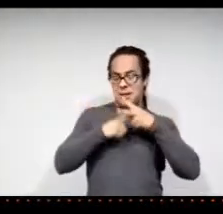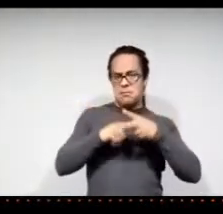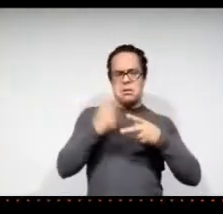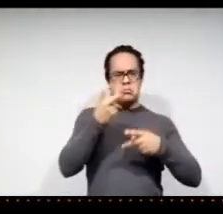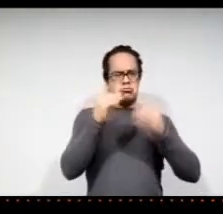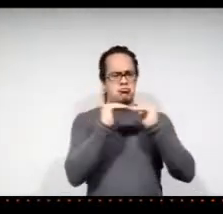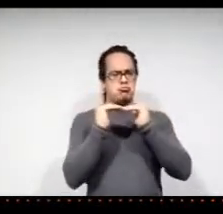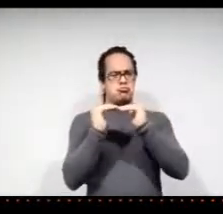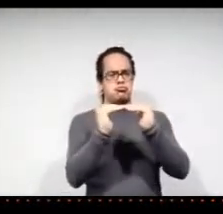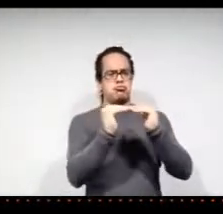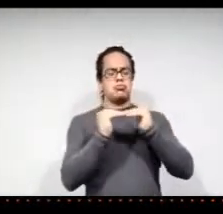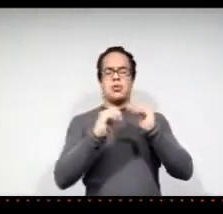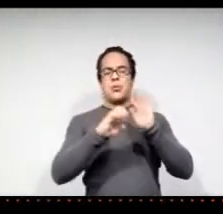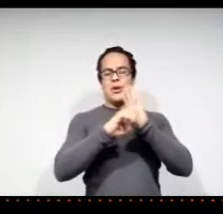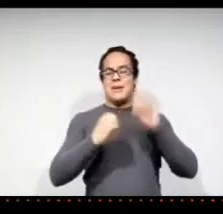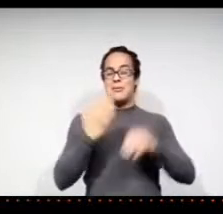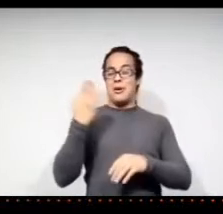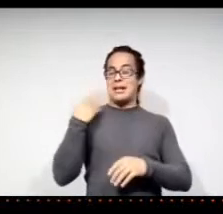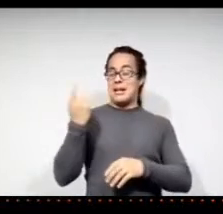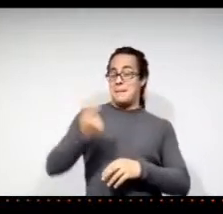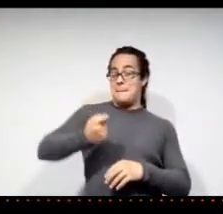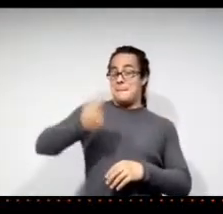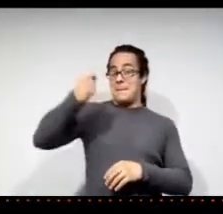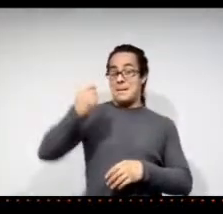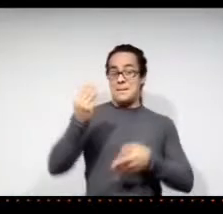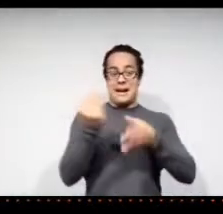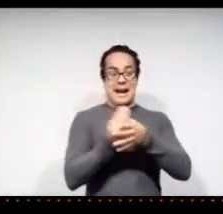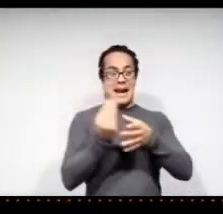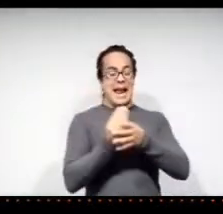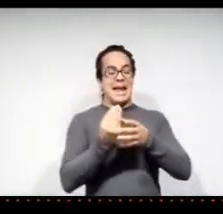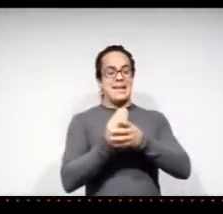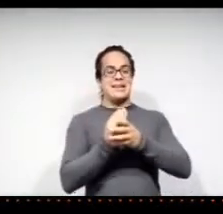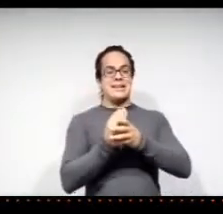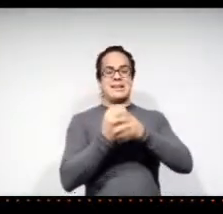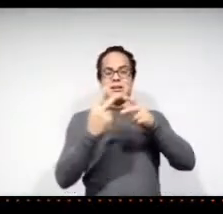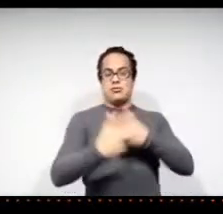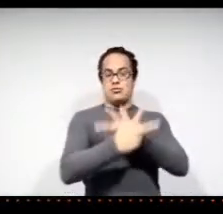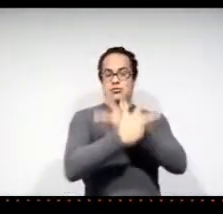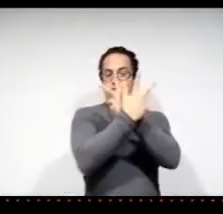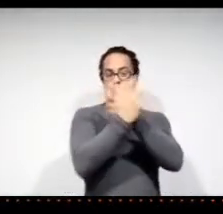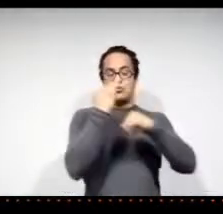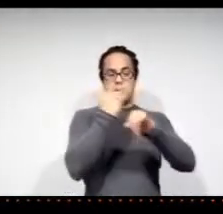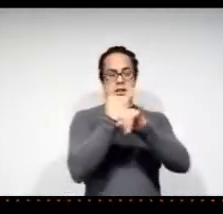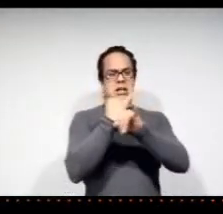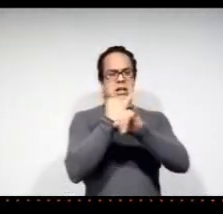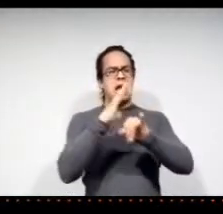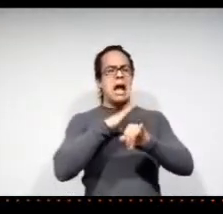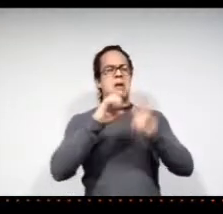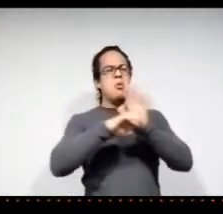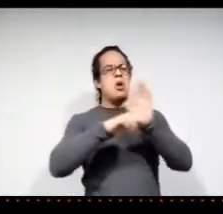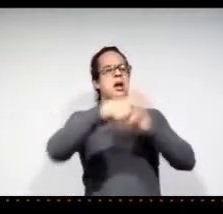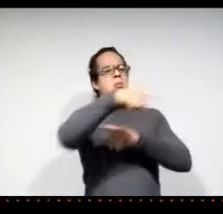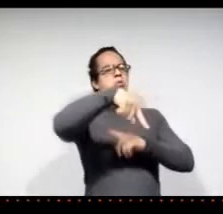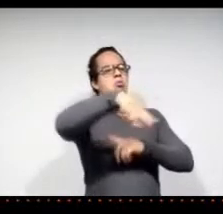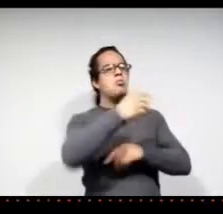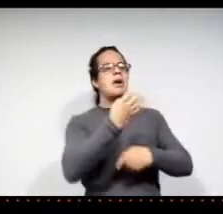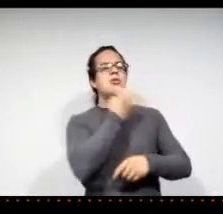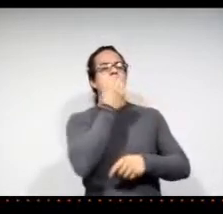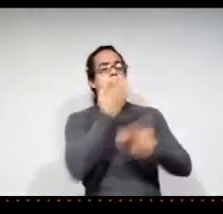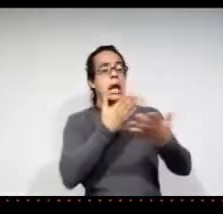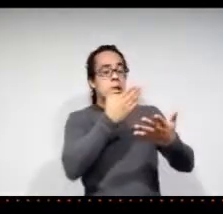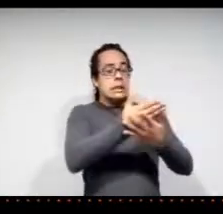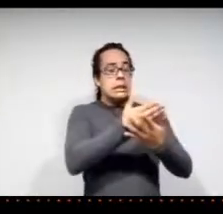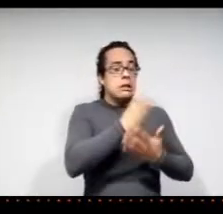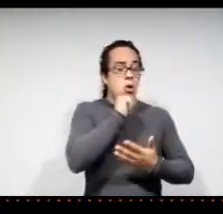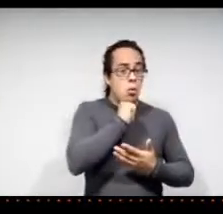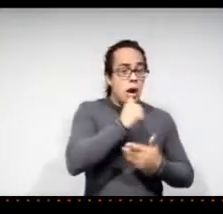Los primeros cursos a distancia surgieron para brindar acceso a quienes no podían asistir a la escuela. Pero ahora,